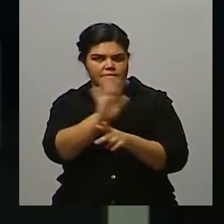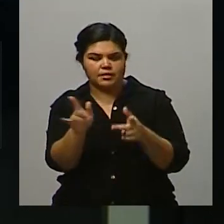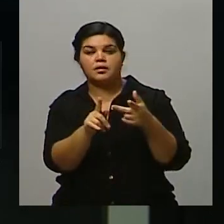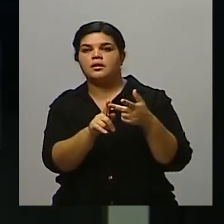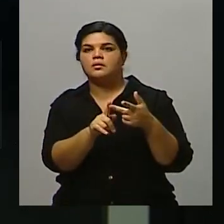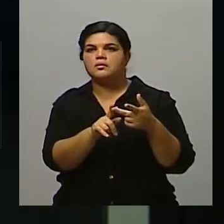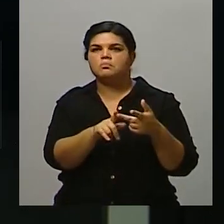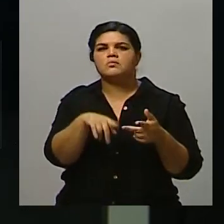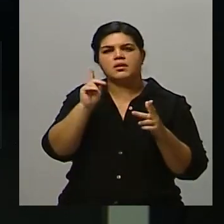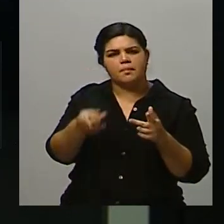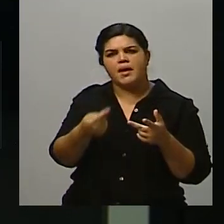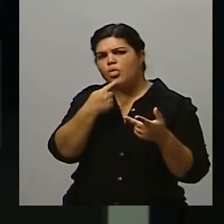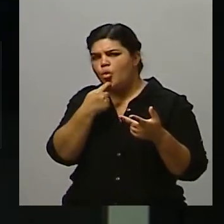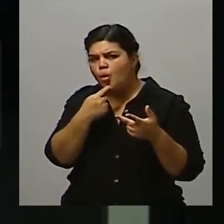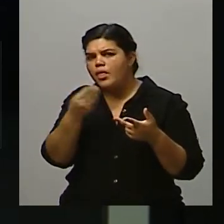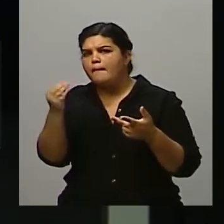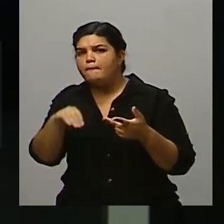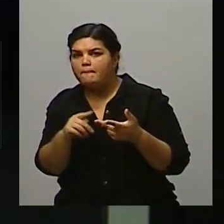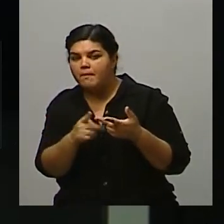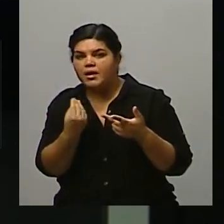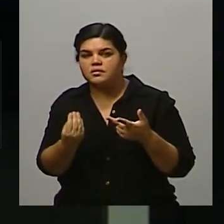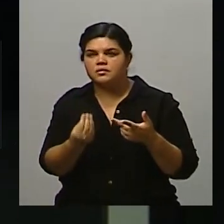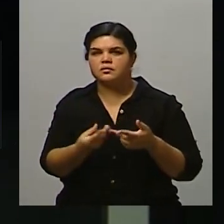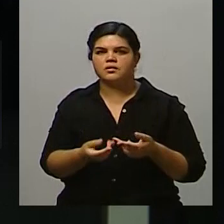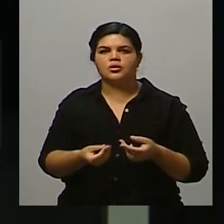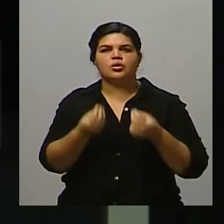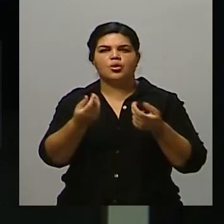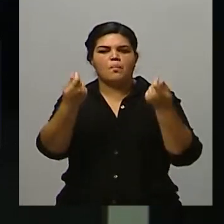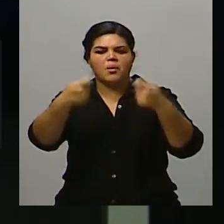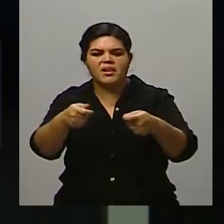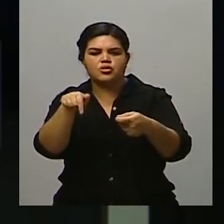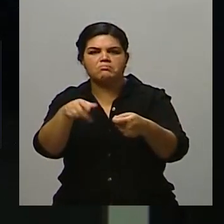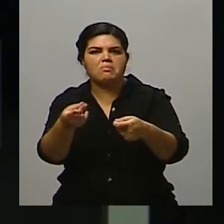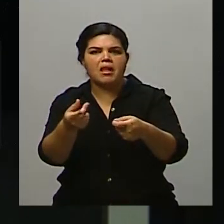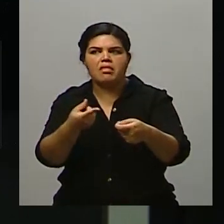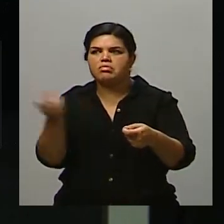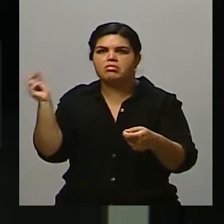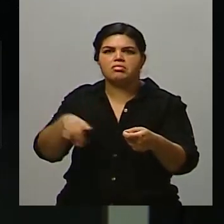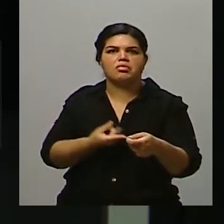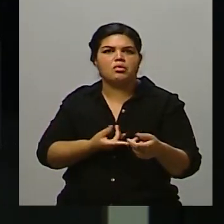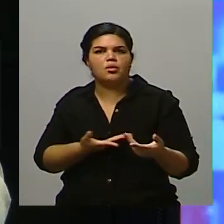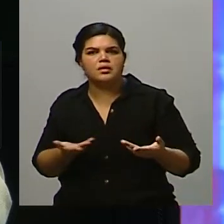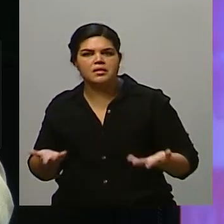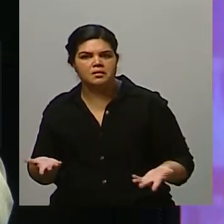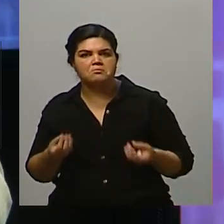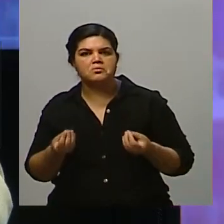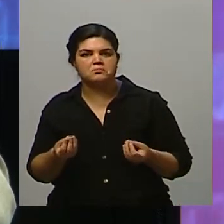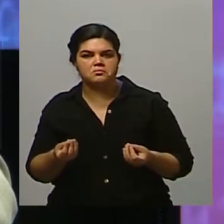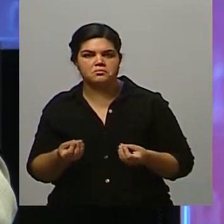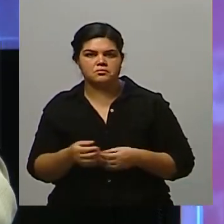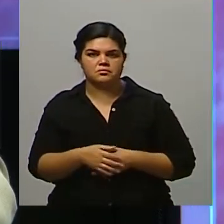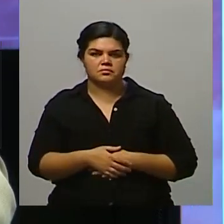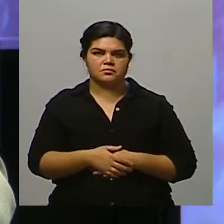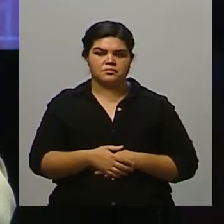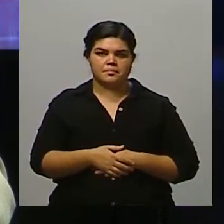estar haciendo del otro lado es, ¿cómo llegan los fondos para esas inversiones que hace la provincia? A ver, no